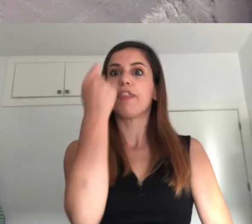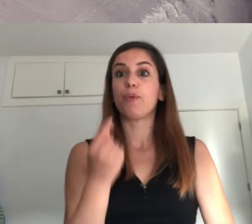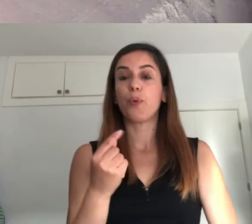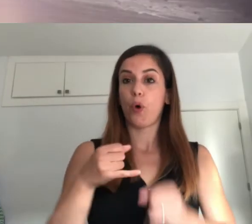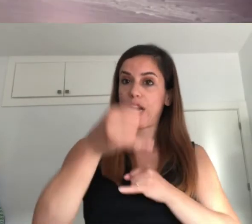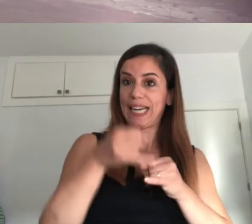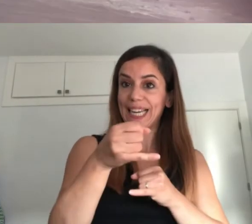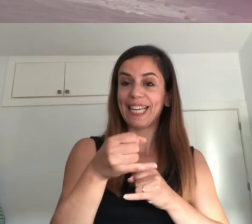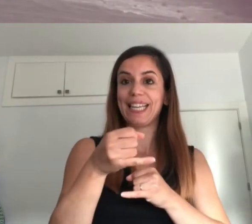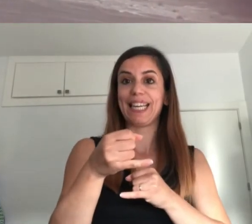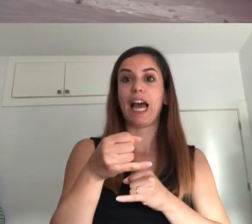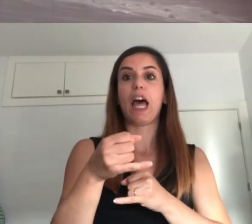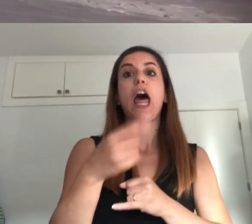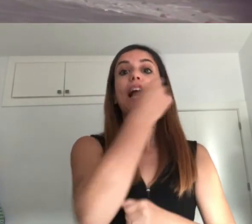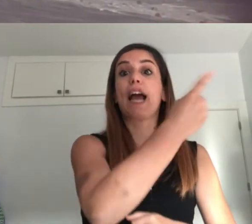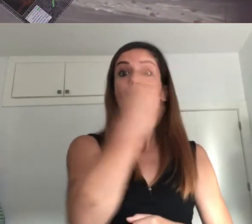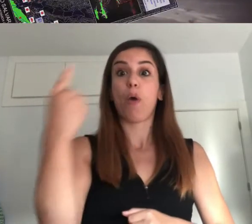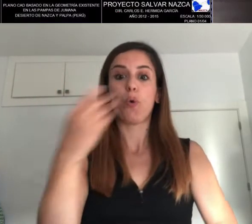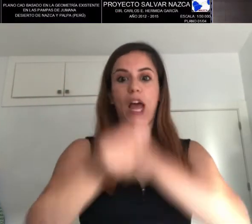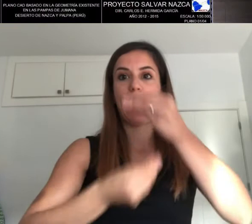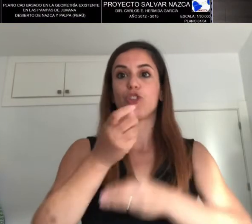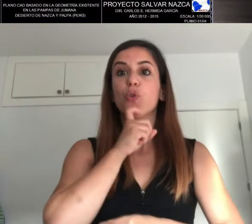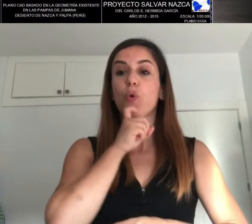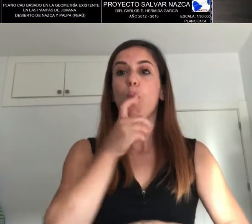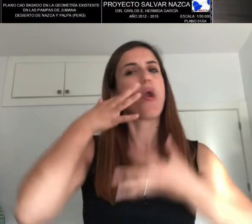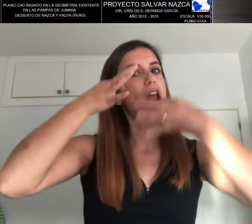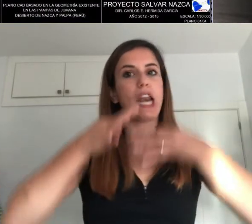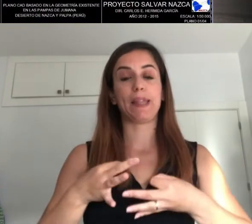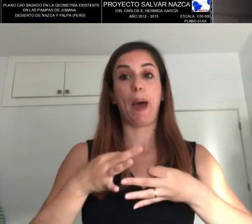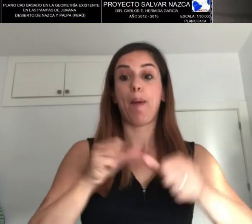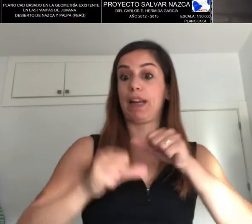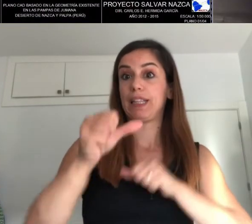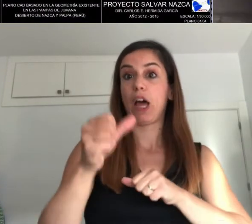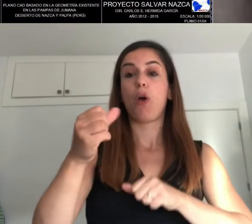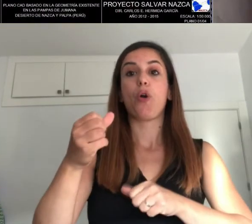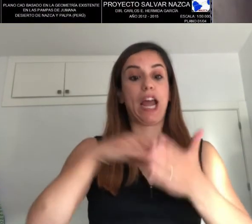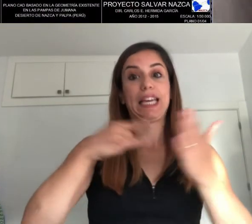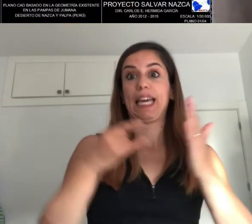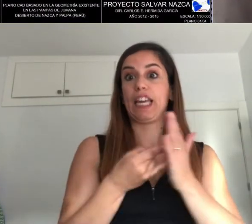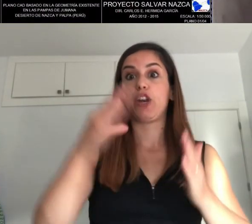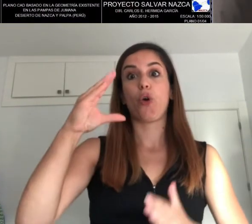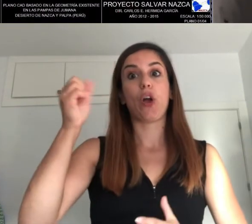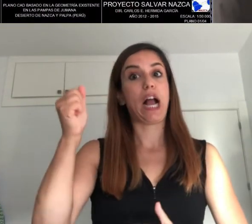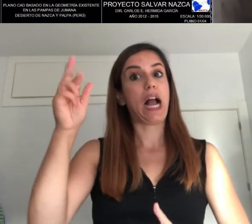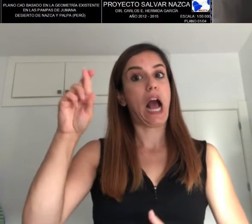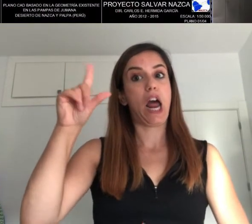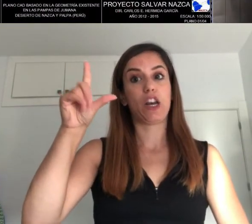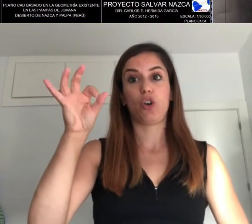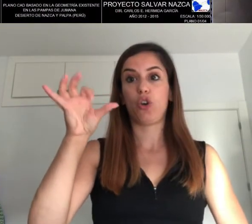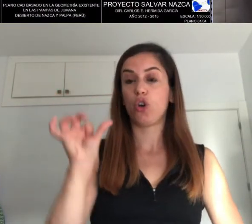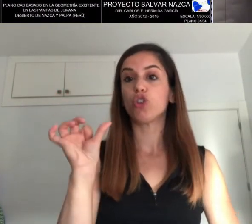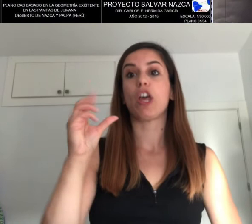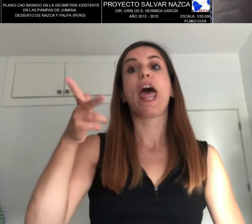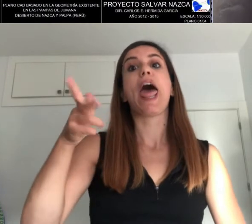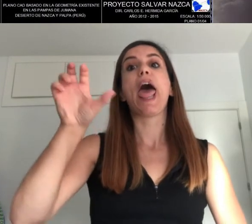Cada geoglifo, cada línea ha sido redibujada con fidelidad y a partir de aquí dejo el protagonismo a Carlos Hermida, que es